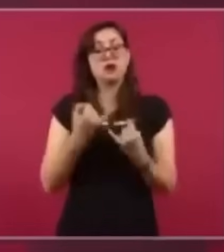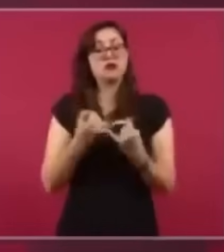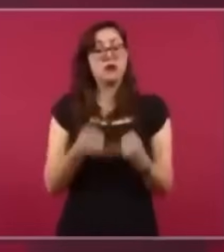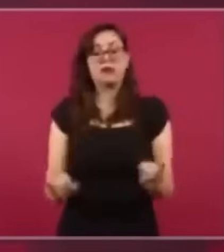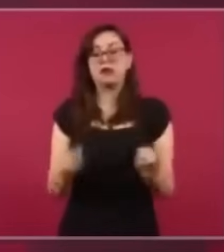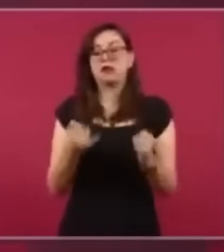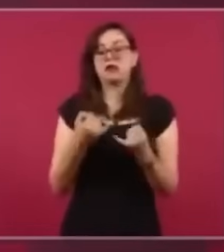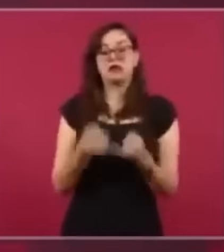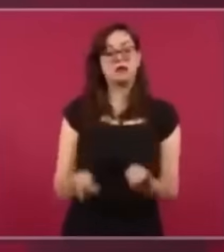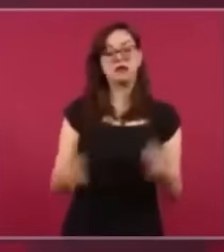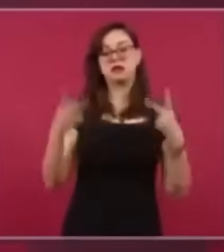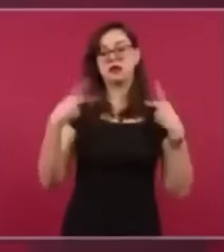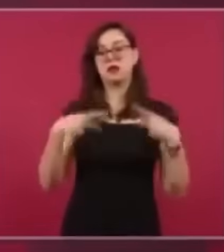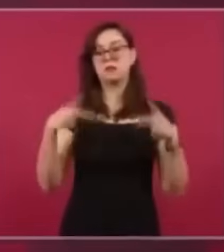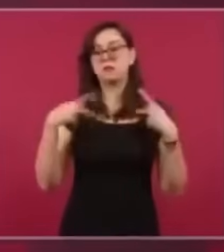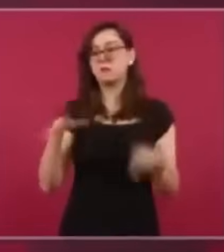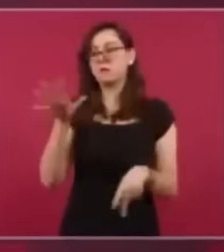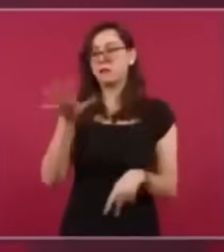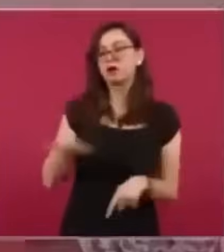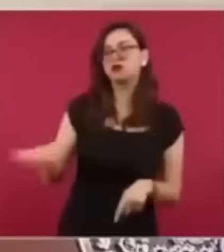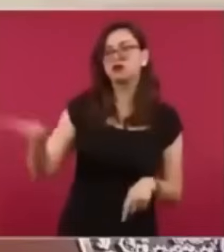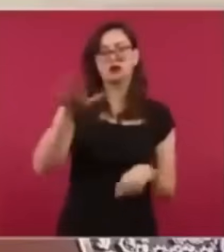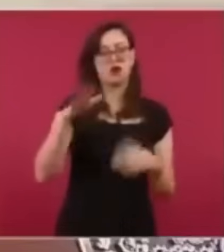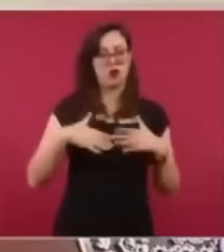de que no tenía partido,